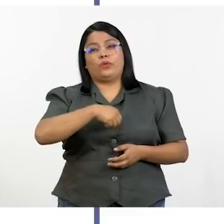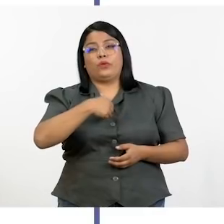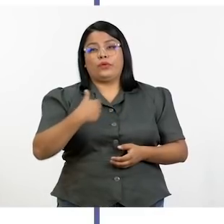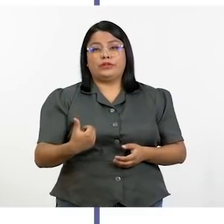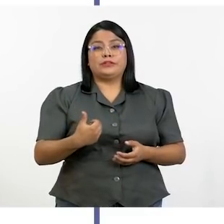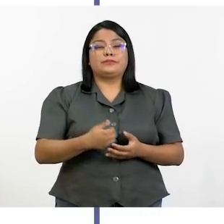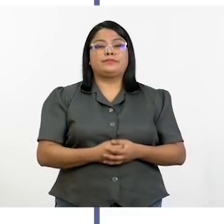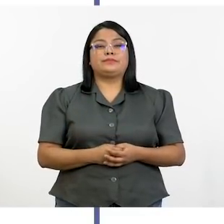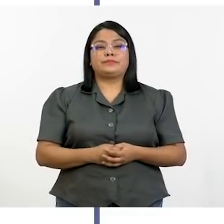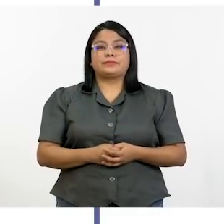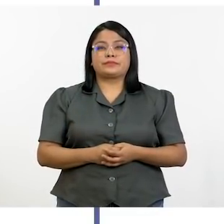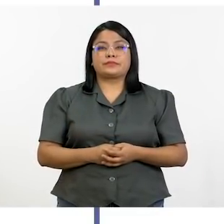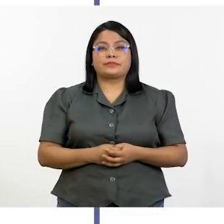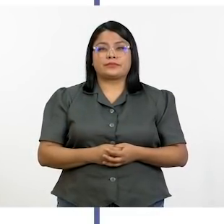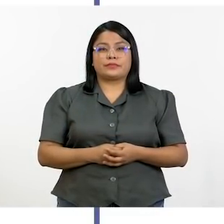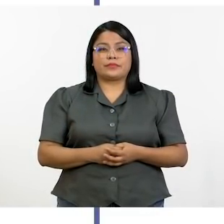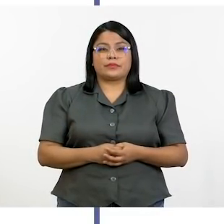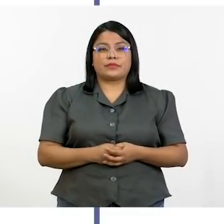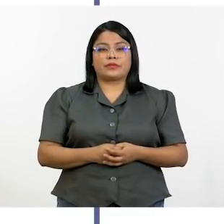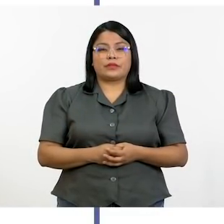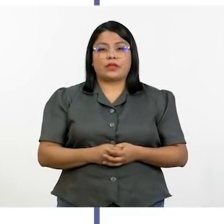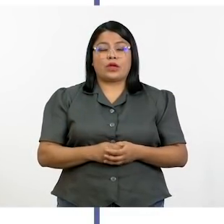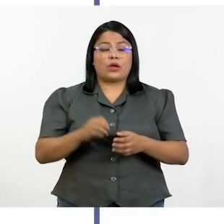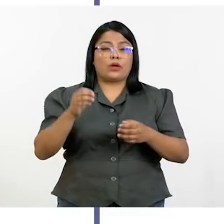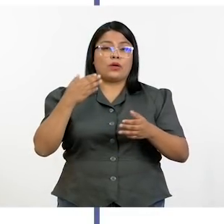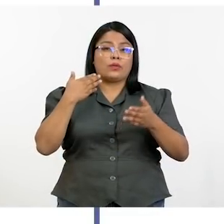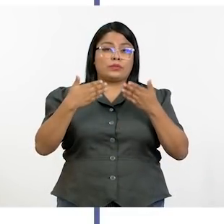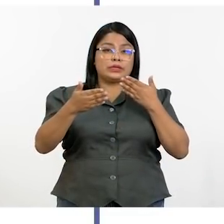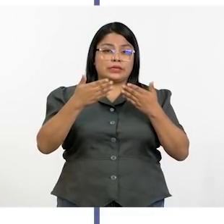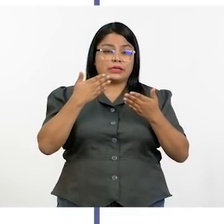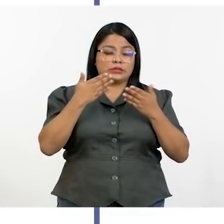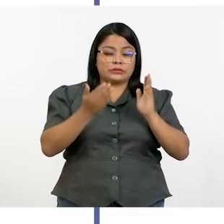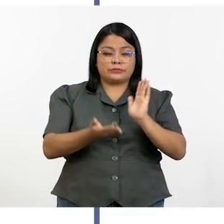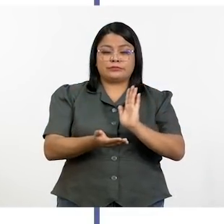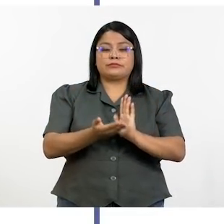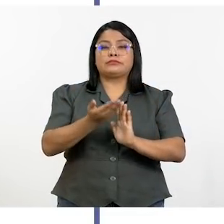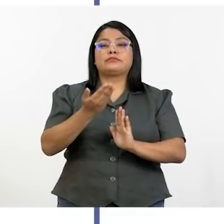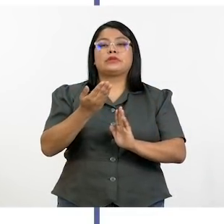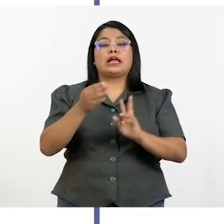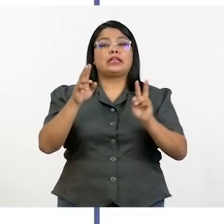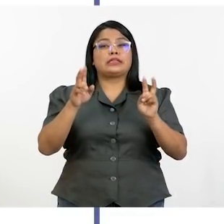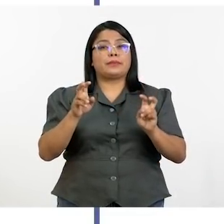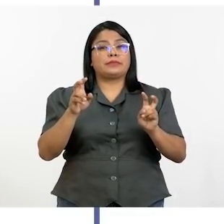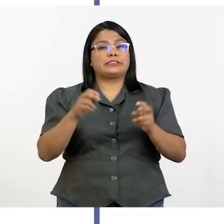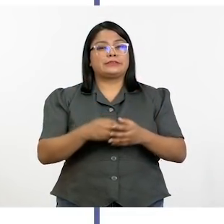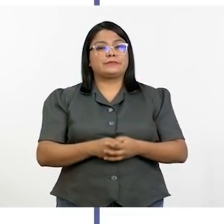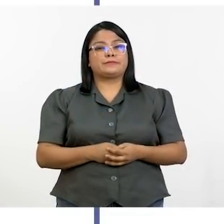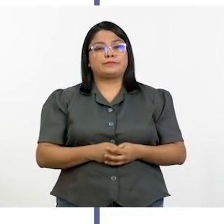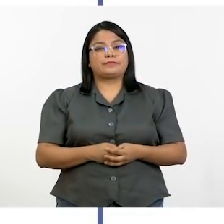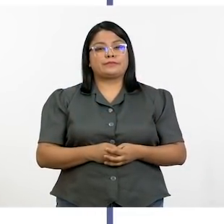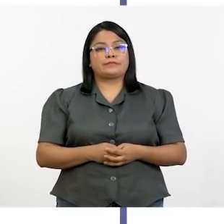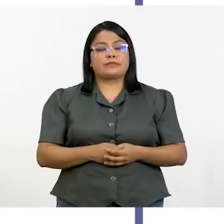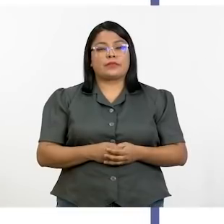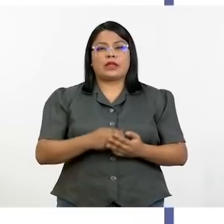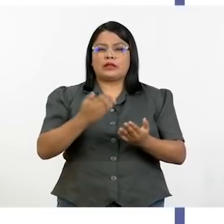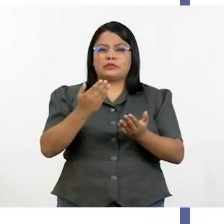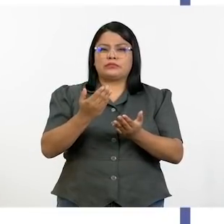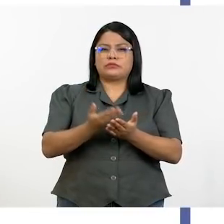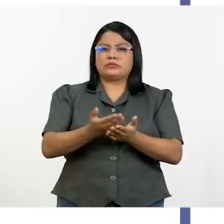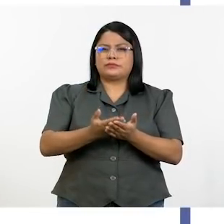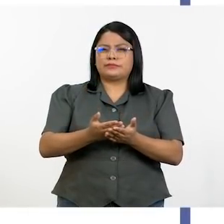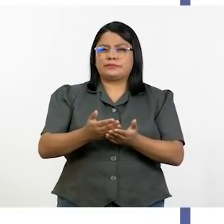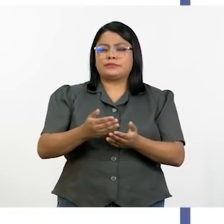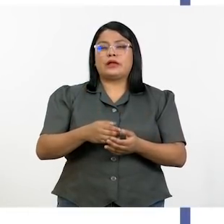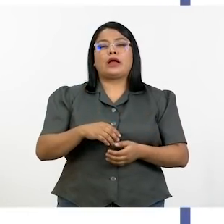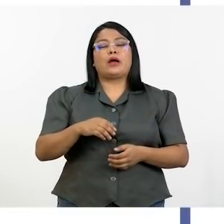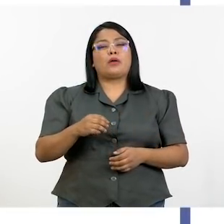siguiente apartado que encontramos es el de las orientaciones para el desarrollo de los contenidos. El propósito